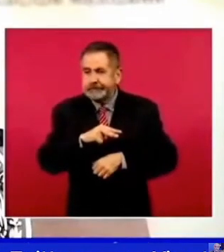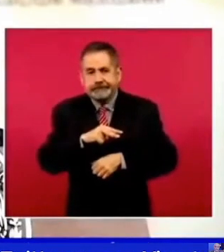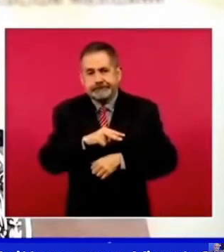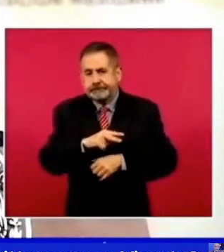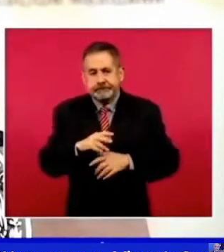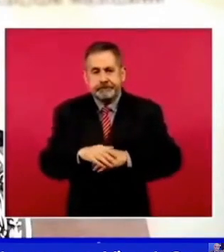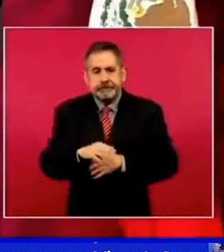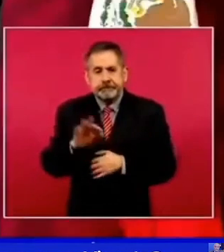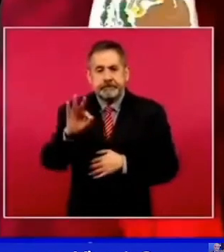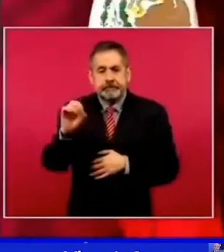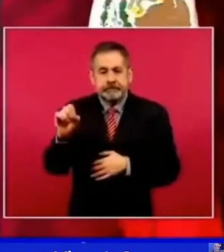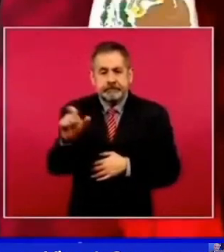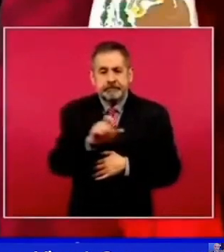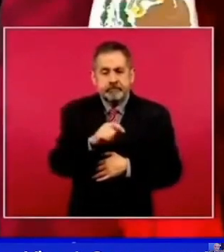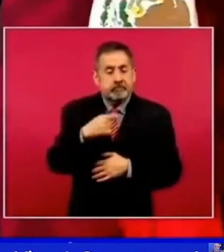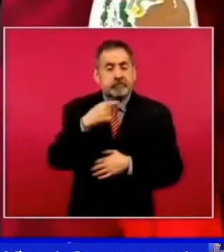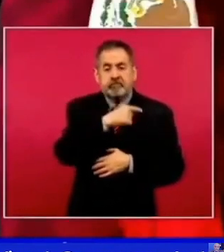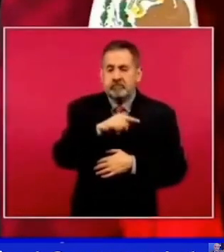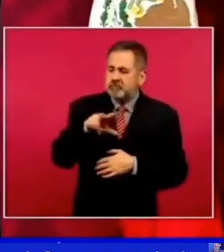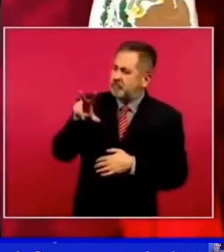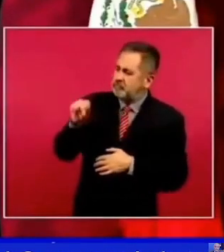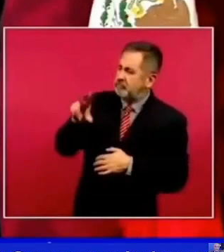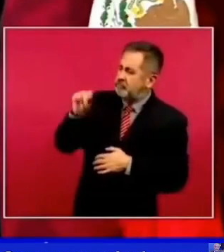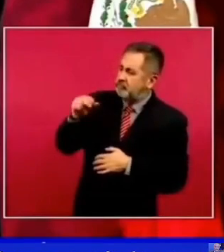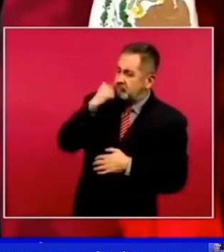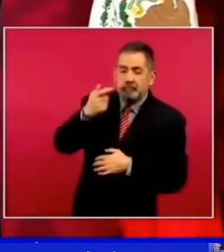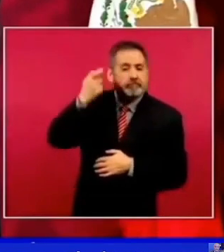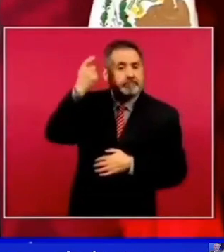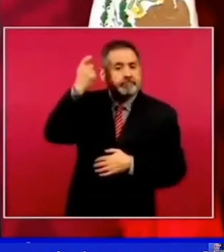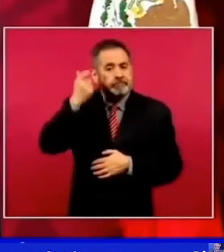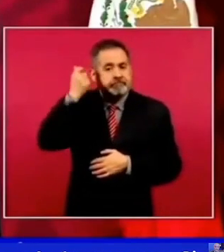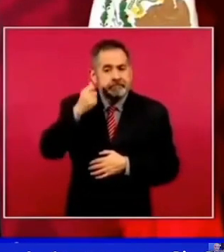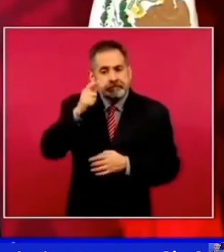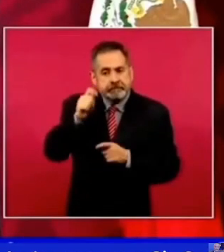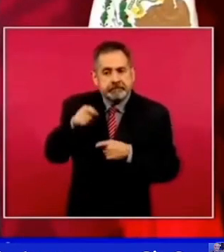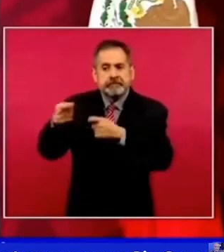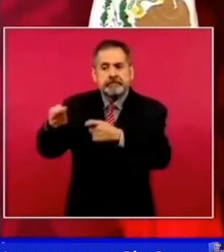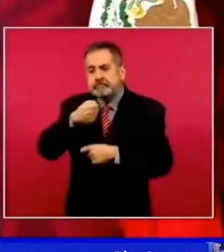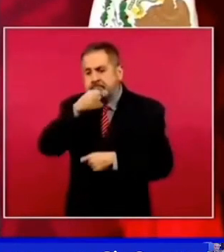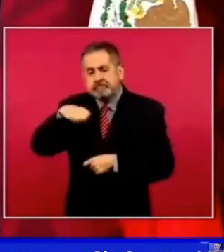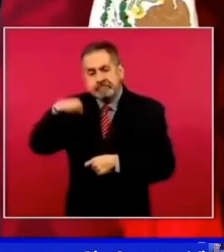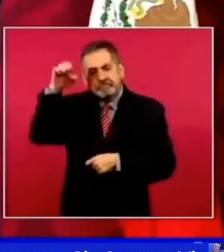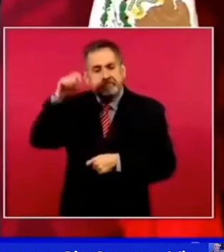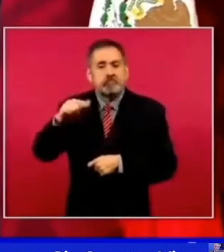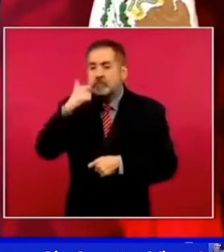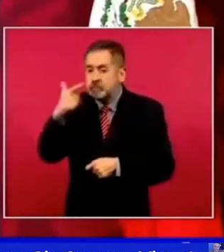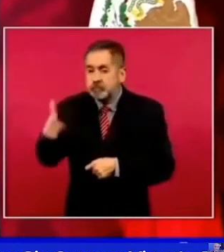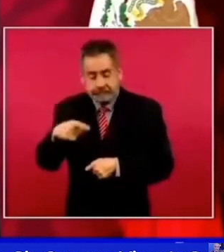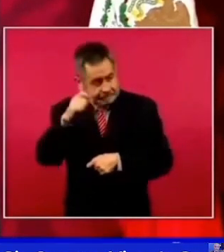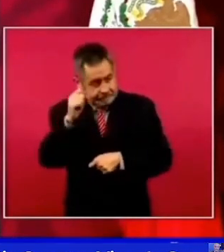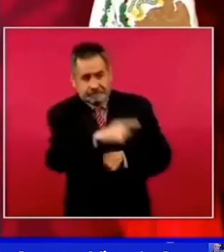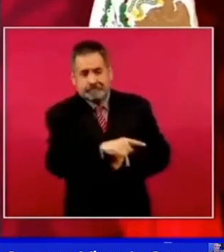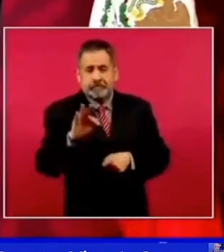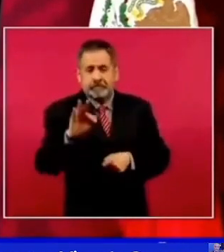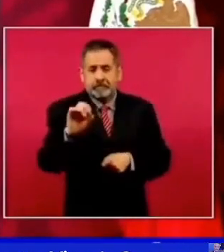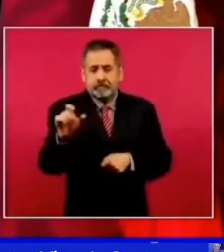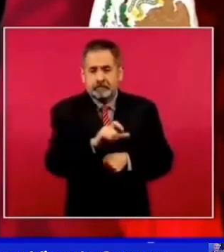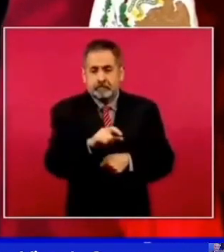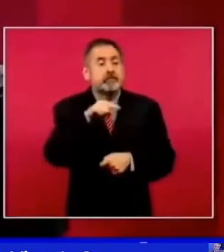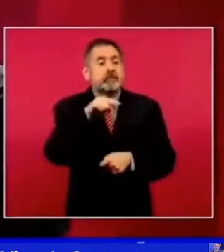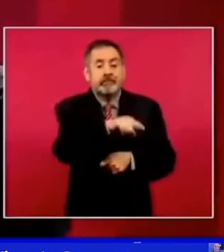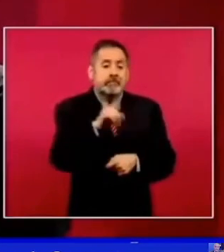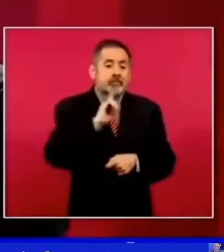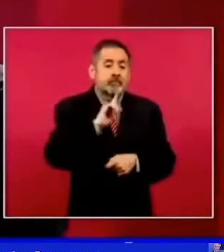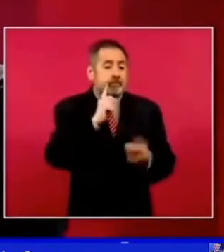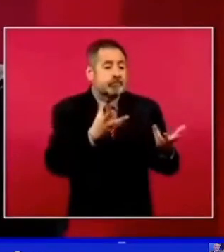Fox estuvo en contra de la pensión a los adultos mayores Fox y ella trabajaba con